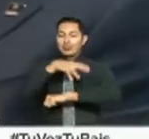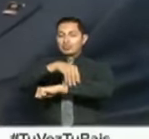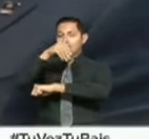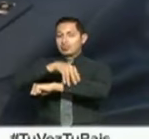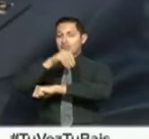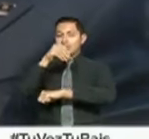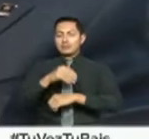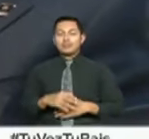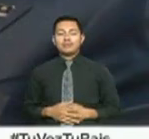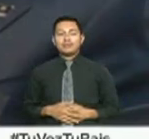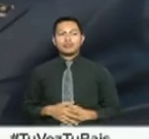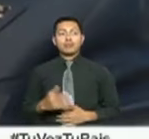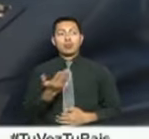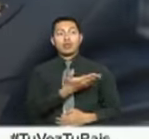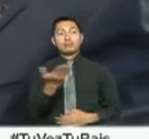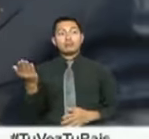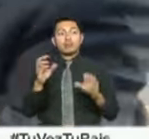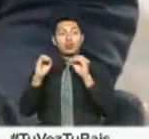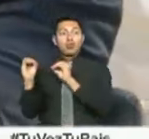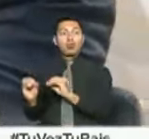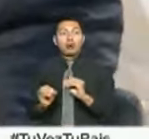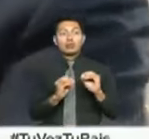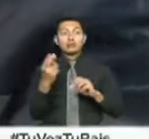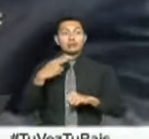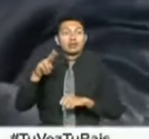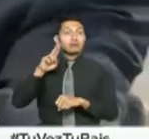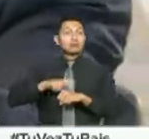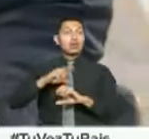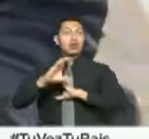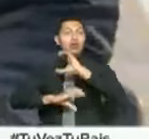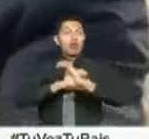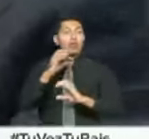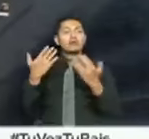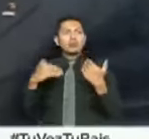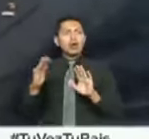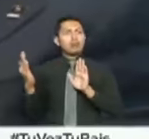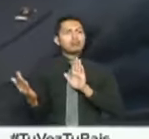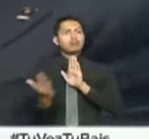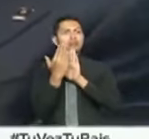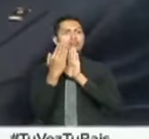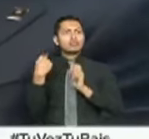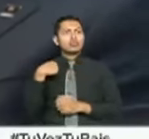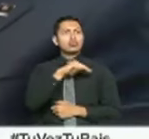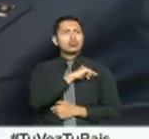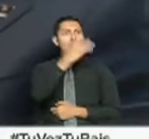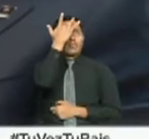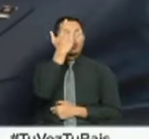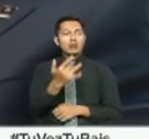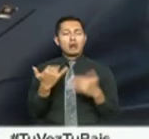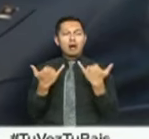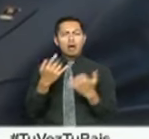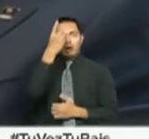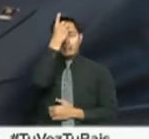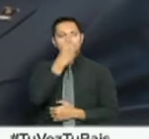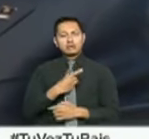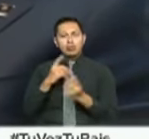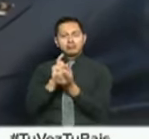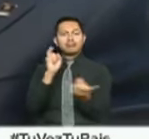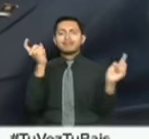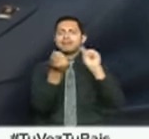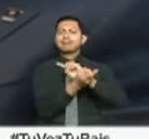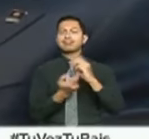de la Organización Mundial del Comercio, donde además he comparecido a exponer por qué tuvimos que hacer la extensión, y nuestra argumentación ha